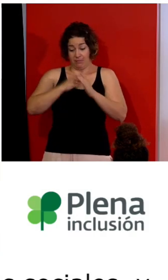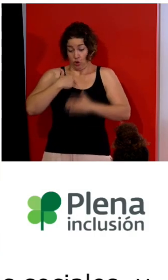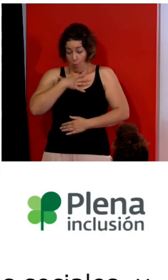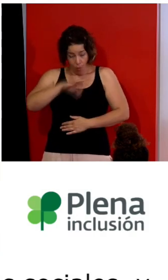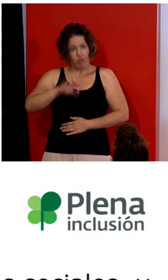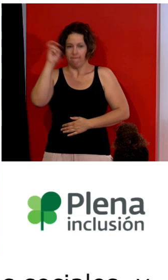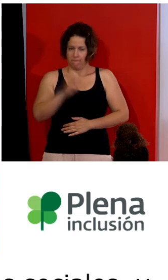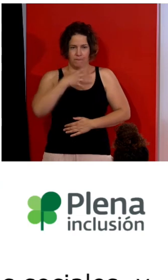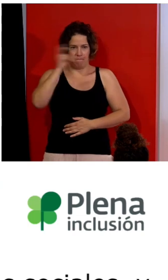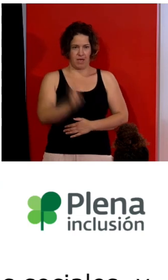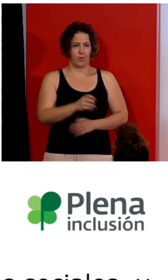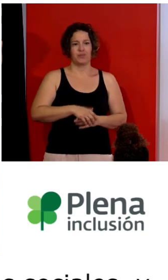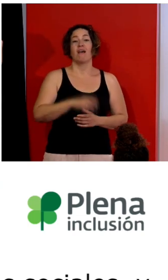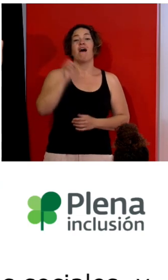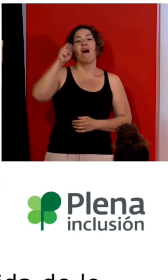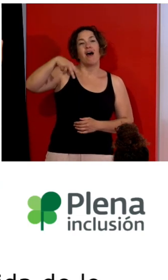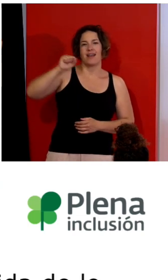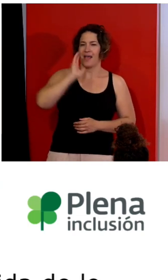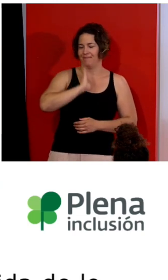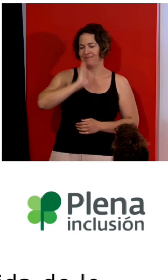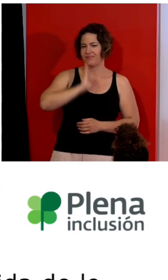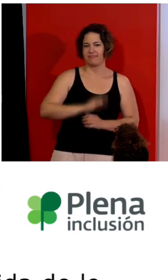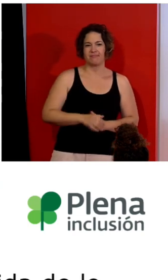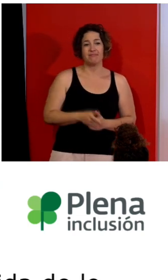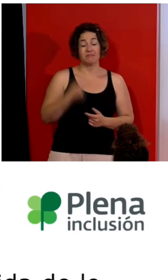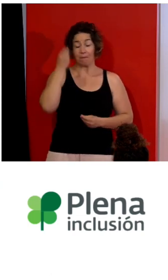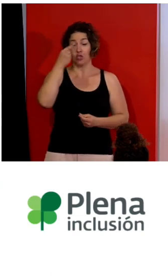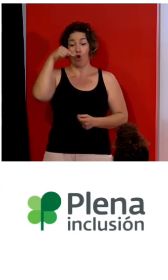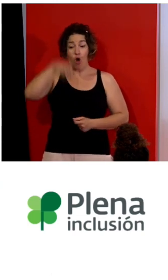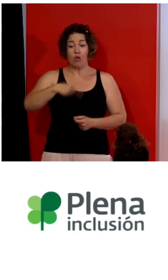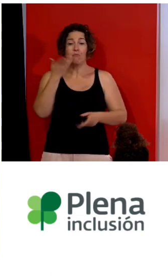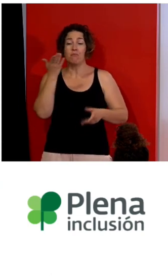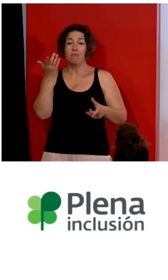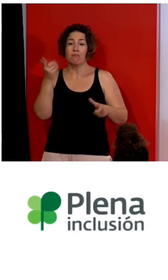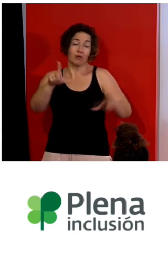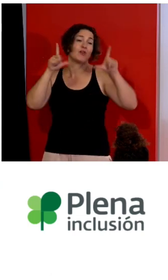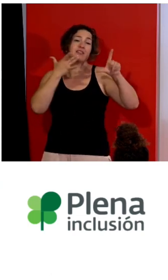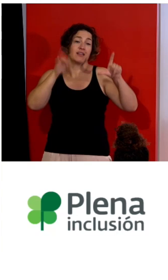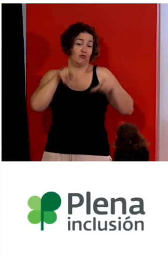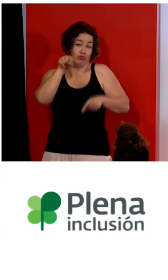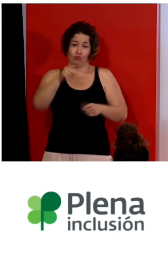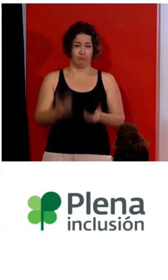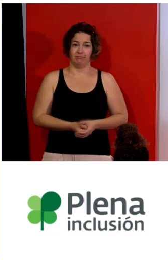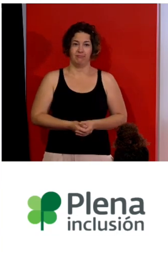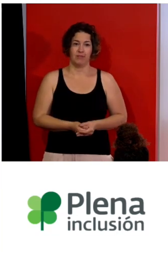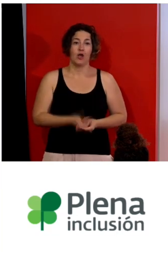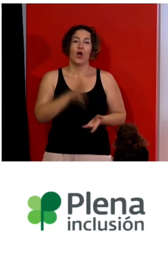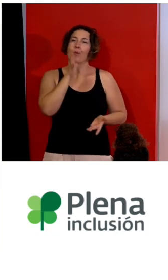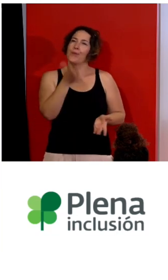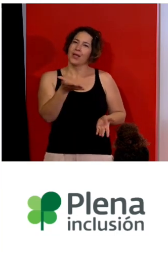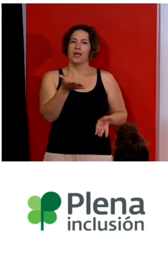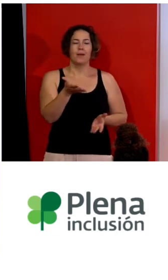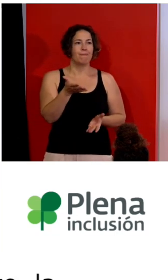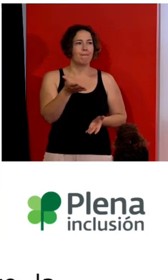Gracias. Querida Ana, yo creo que hoy realmente la protagonista eres tú, porque de alguna forma le